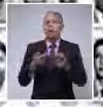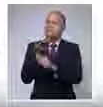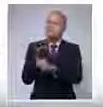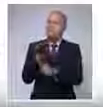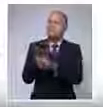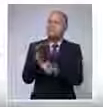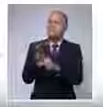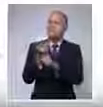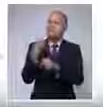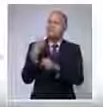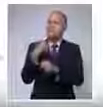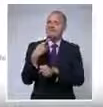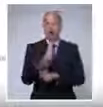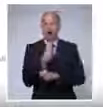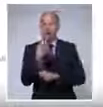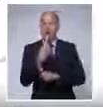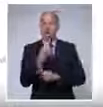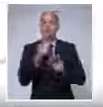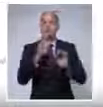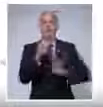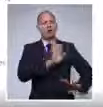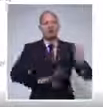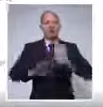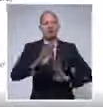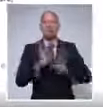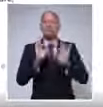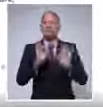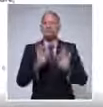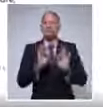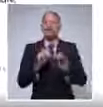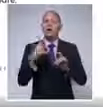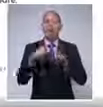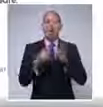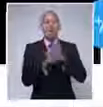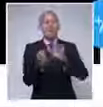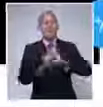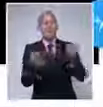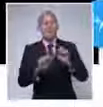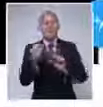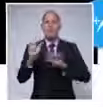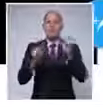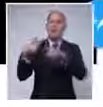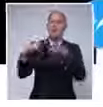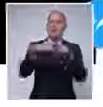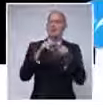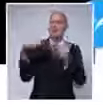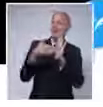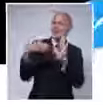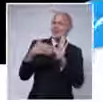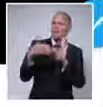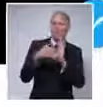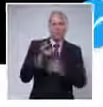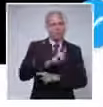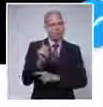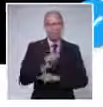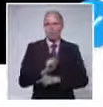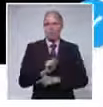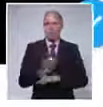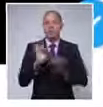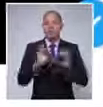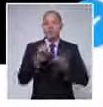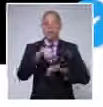y concertada al fenómeno del terrorismo que no sea utilizada como pretexto para la injerencia y el intervencionismo. La